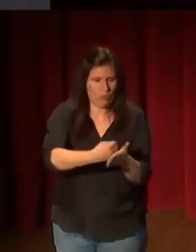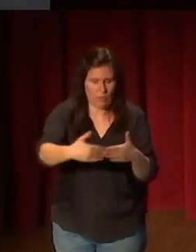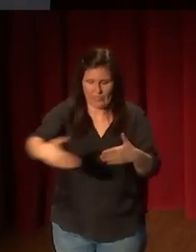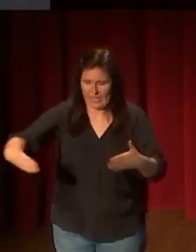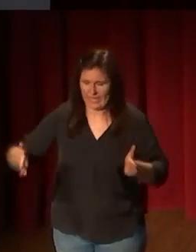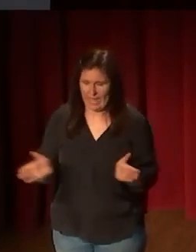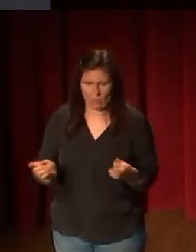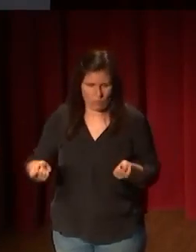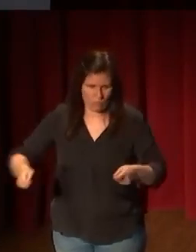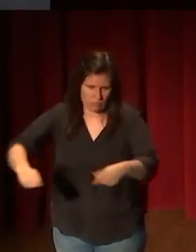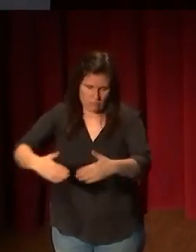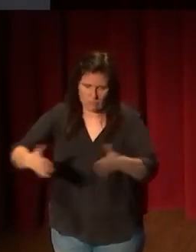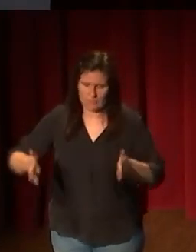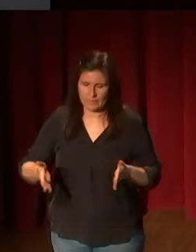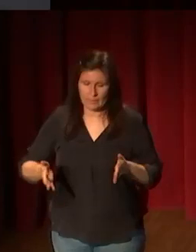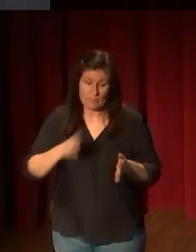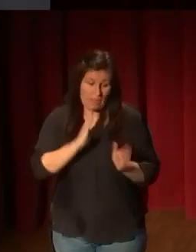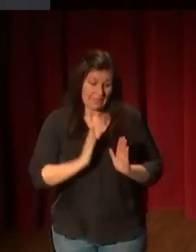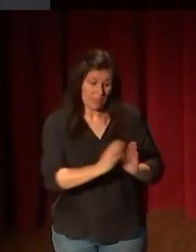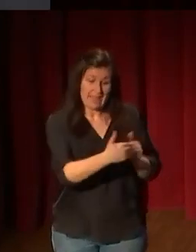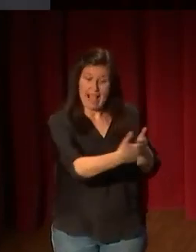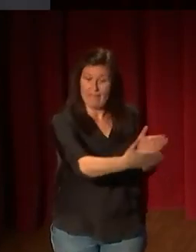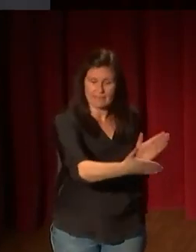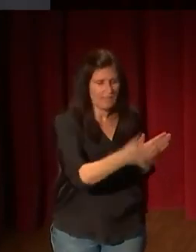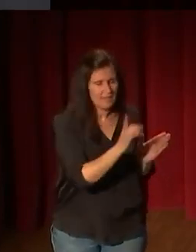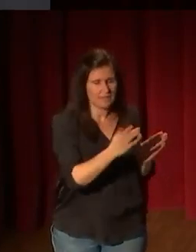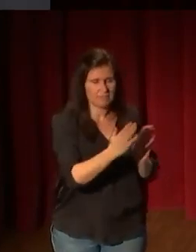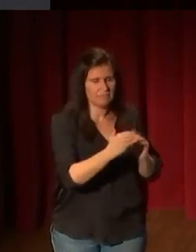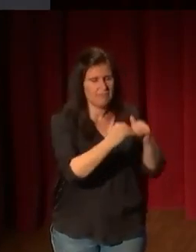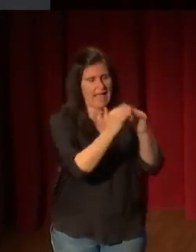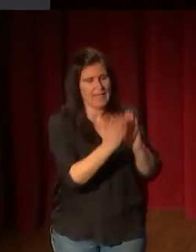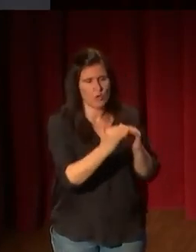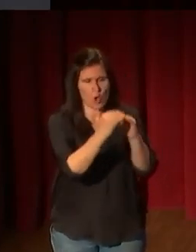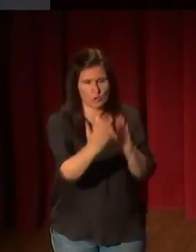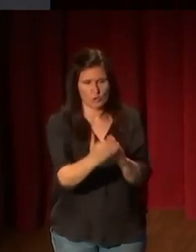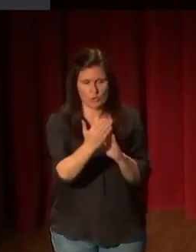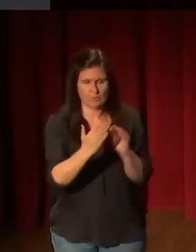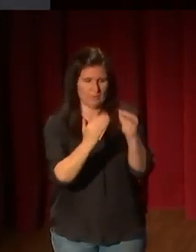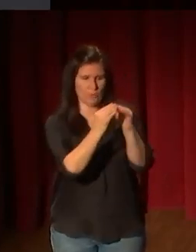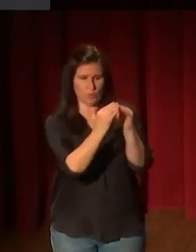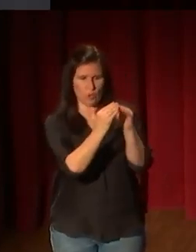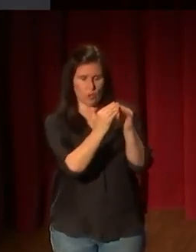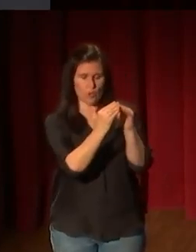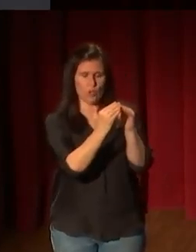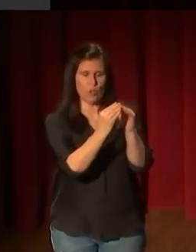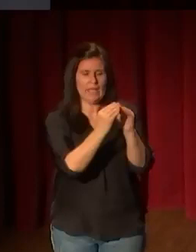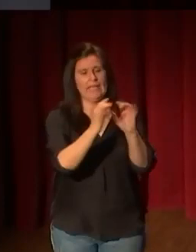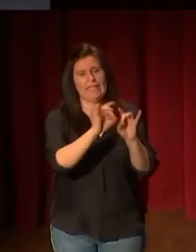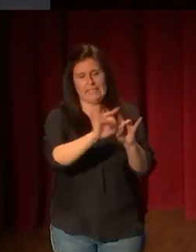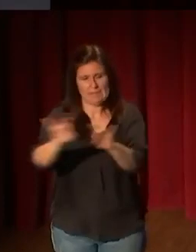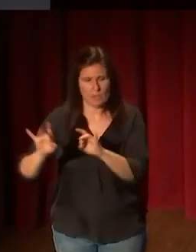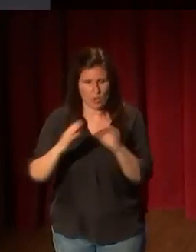sustituyendo las bocacalles abiertas por arcos de medio punto simétricos entre